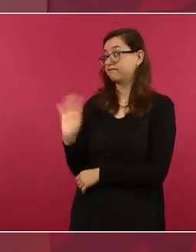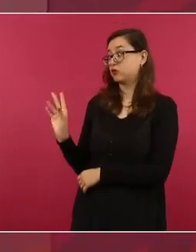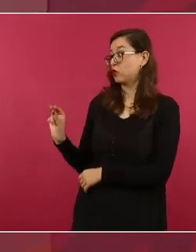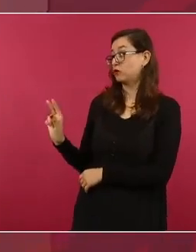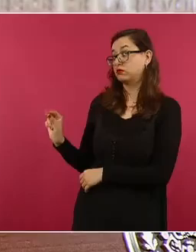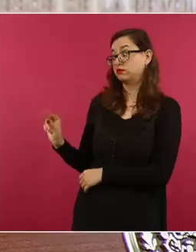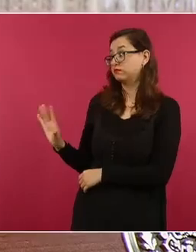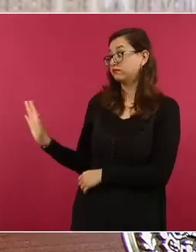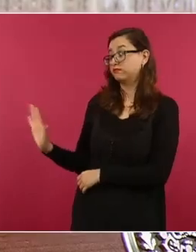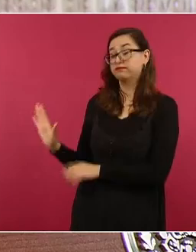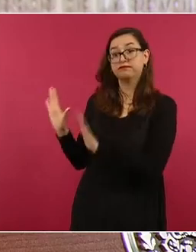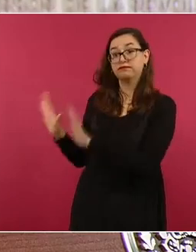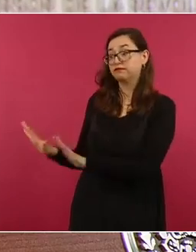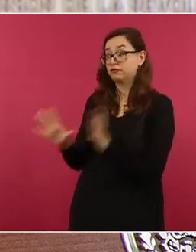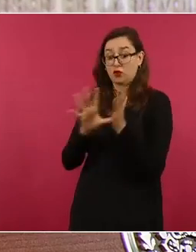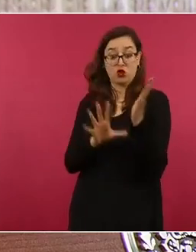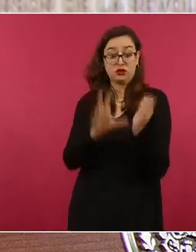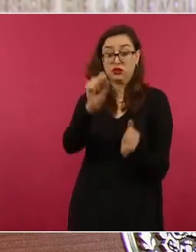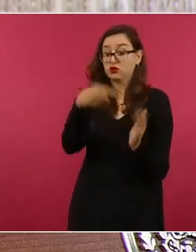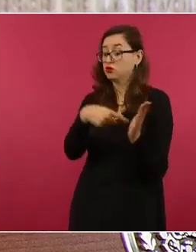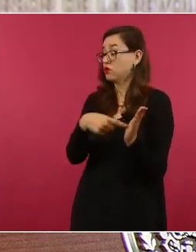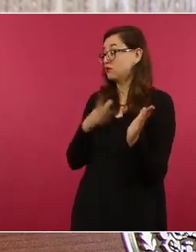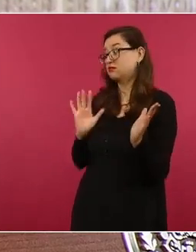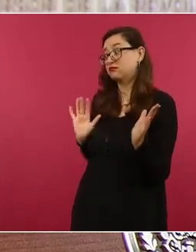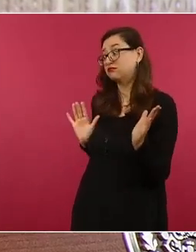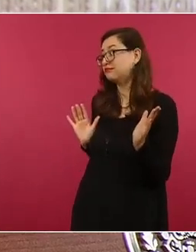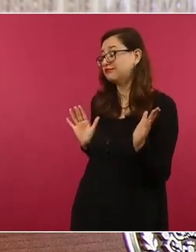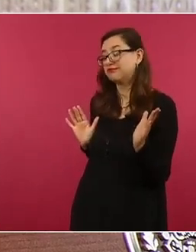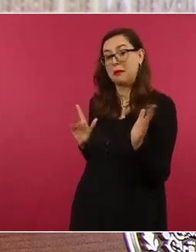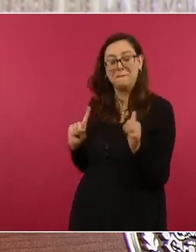de perturbación política,